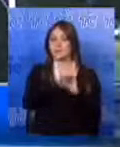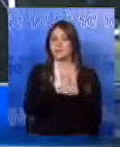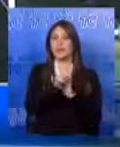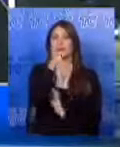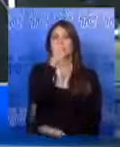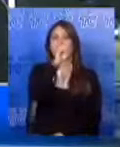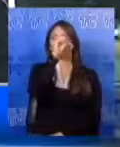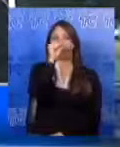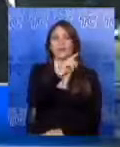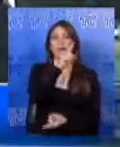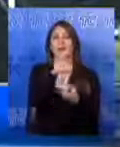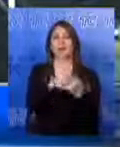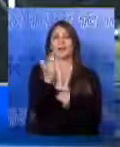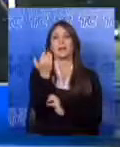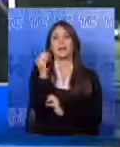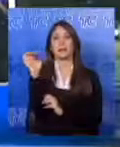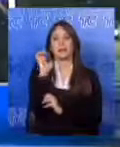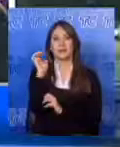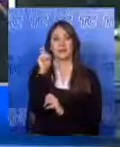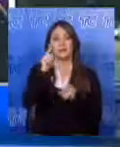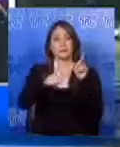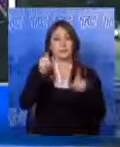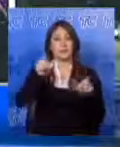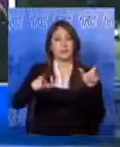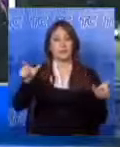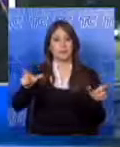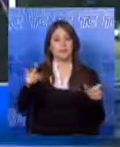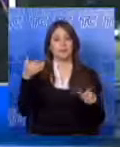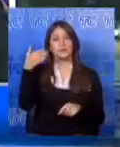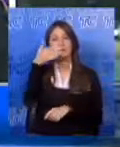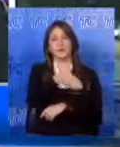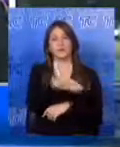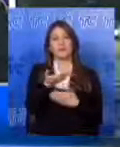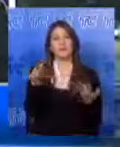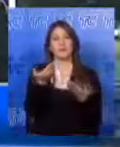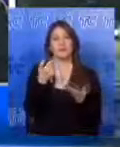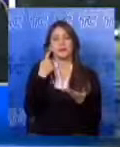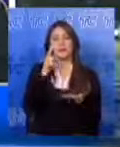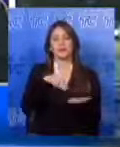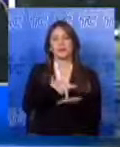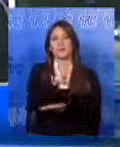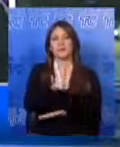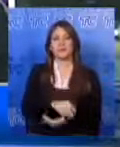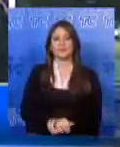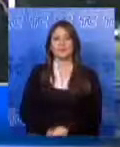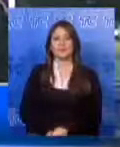ciento hasta el 15 de enero varias personas acudieron a los puntos de paz